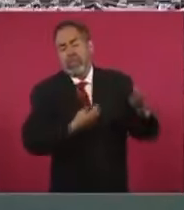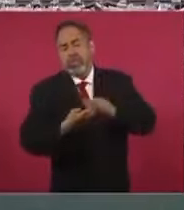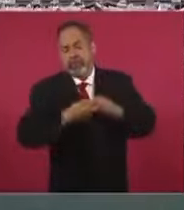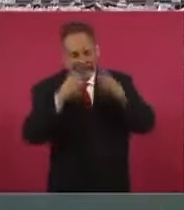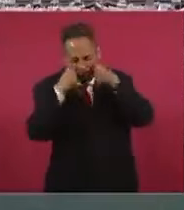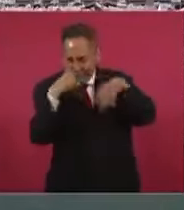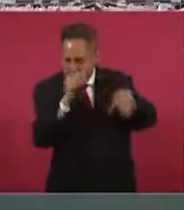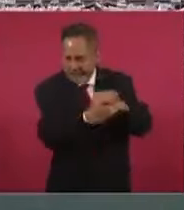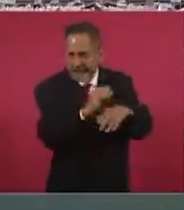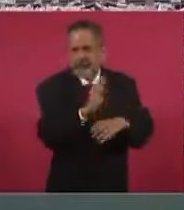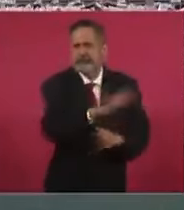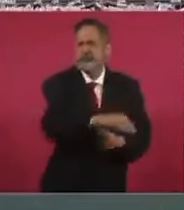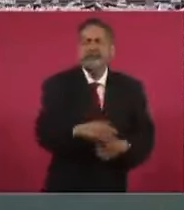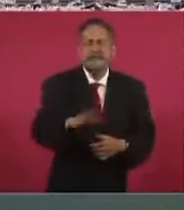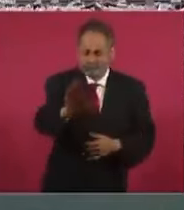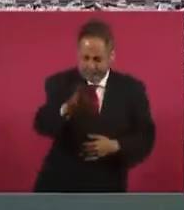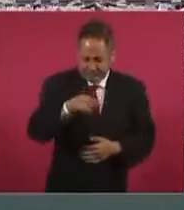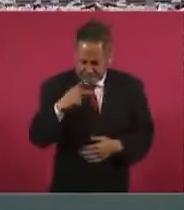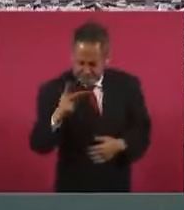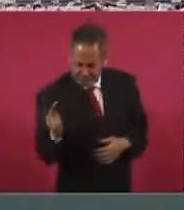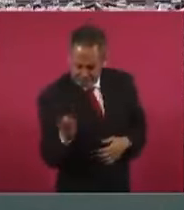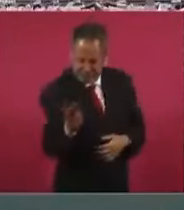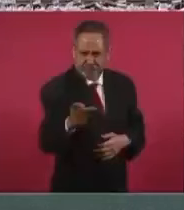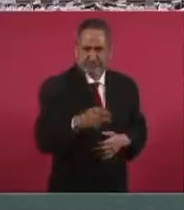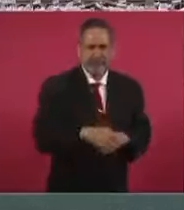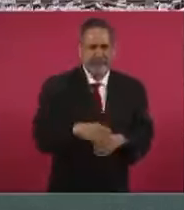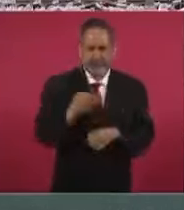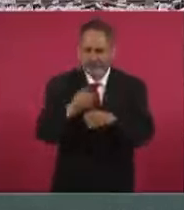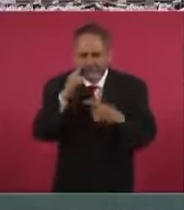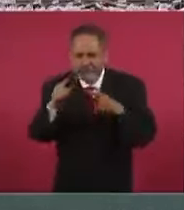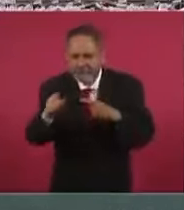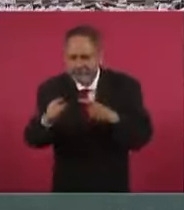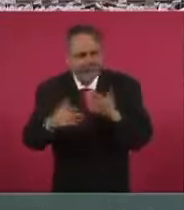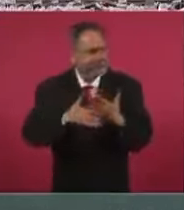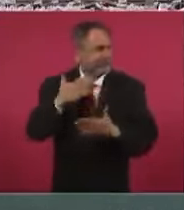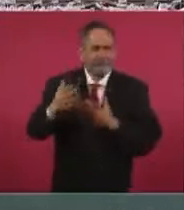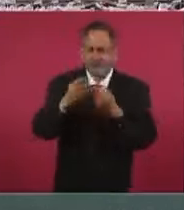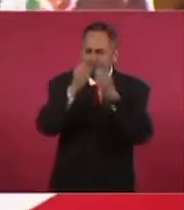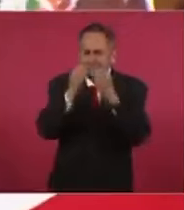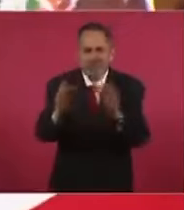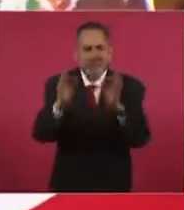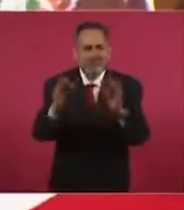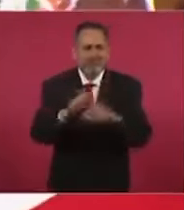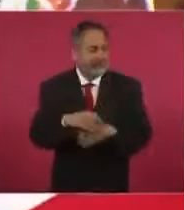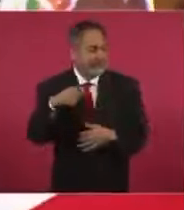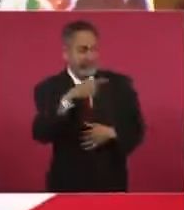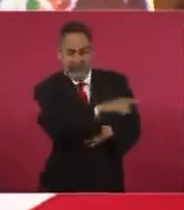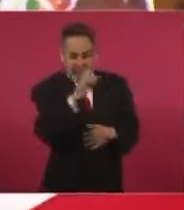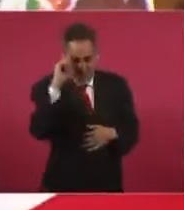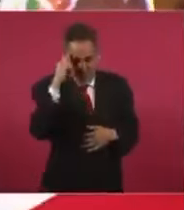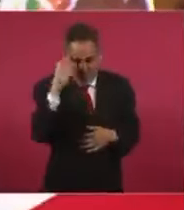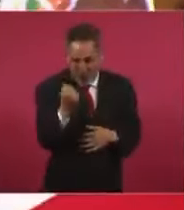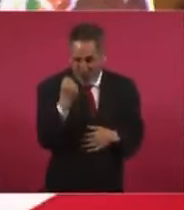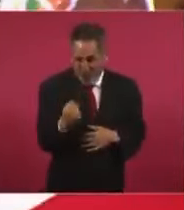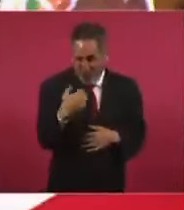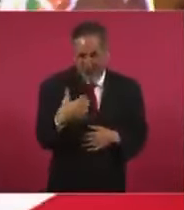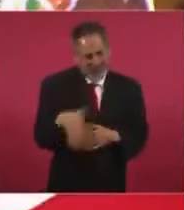criticar, pero es muy divertido porque como se enojan tanto,